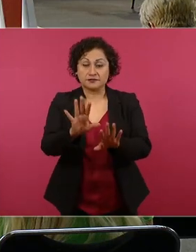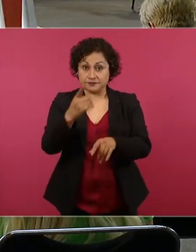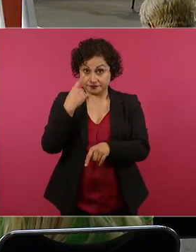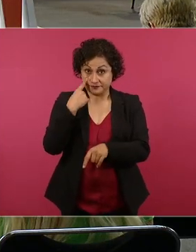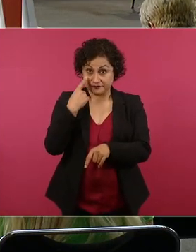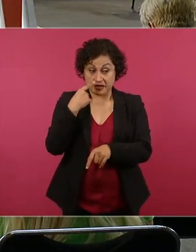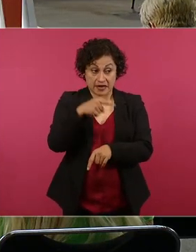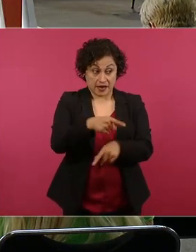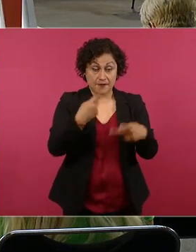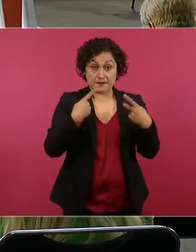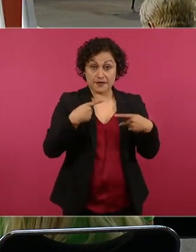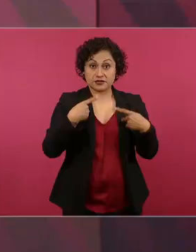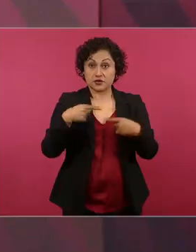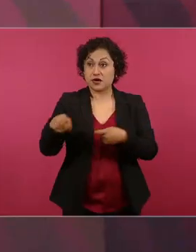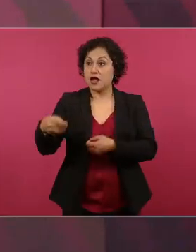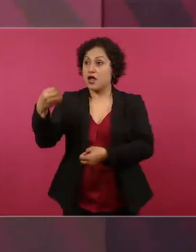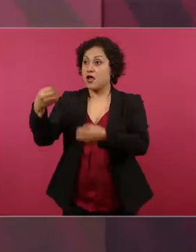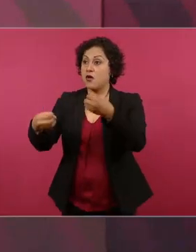y ya estaba